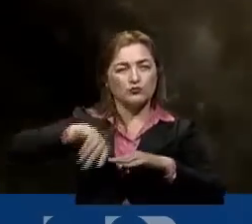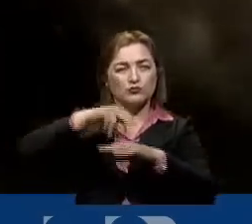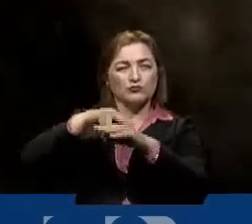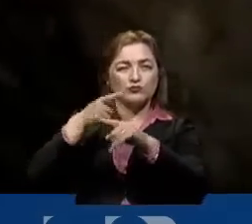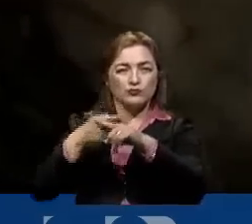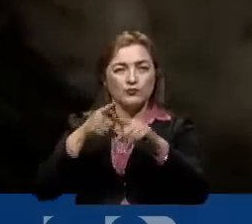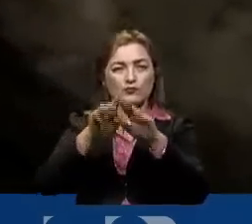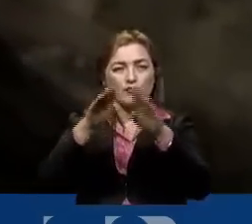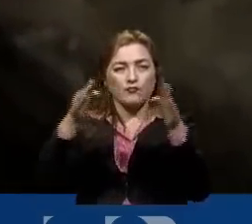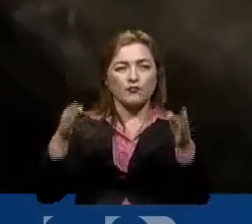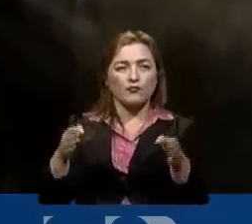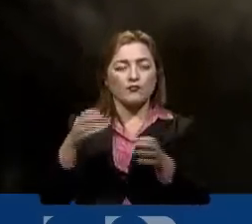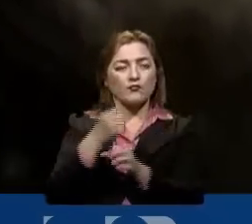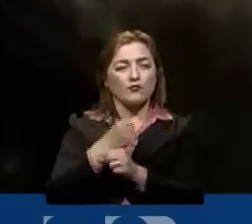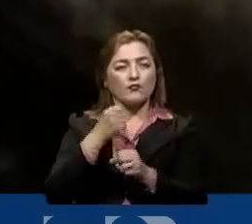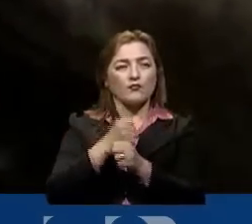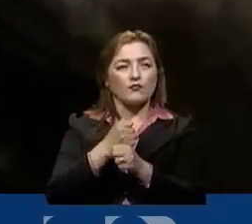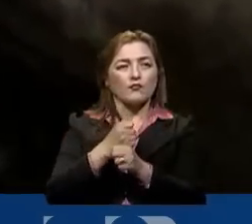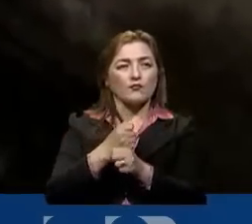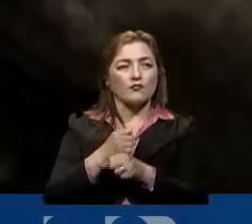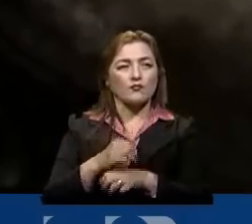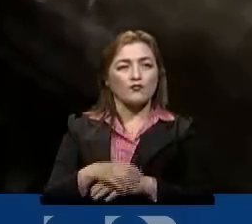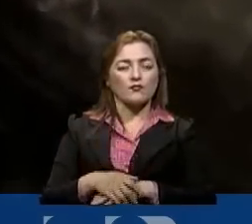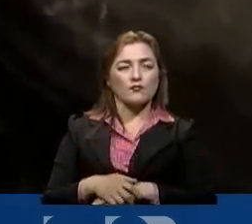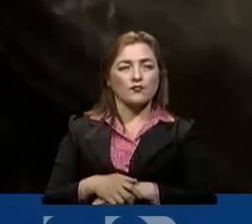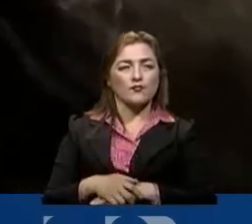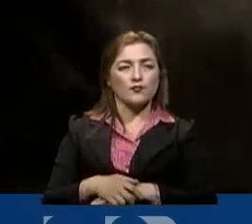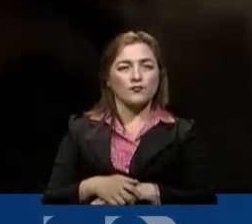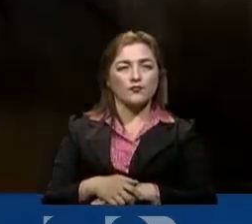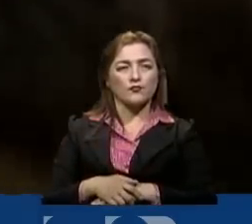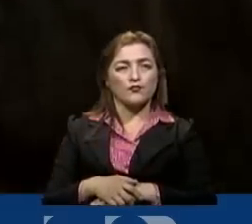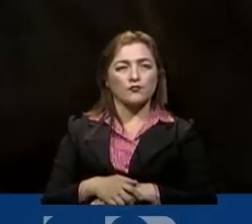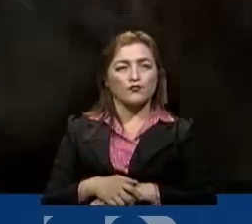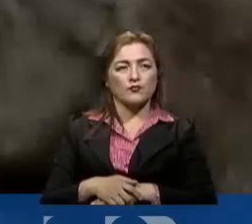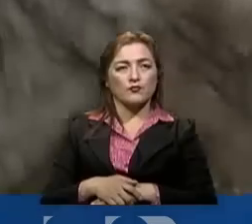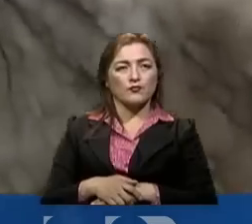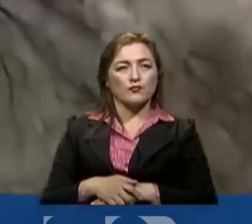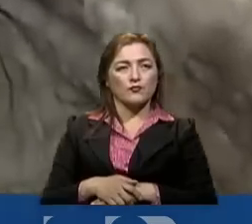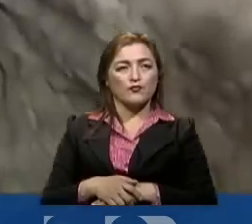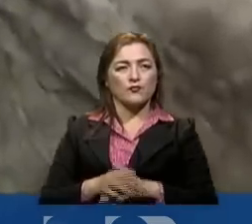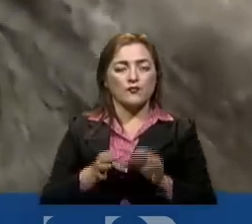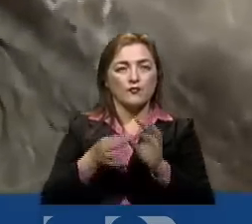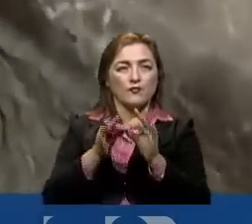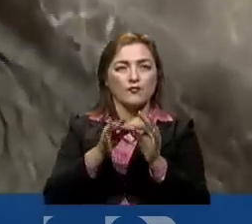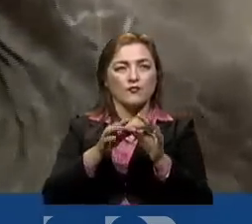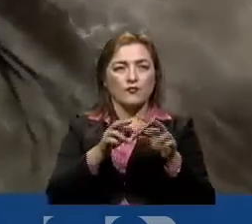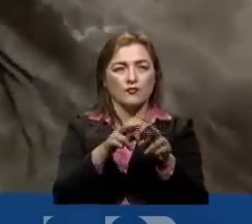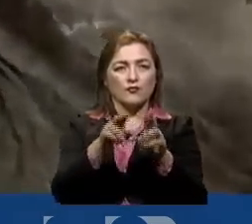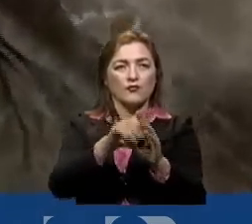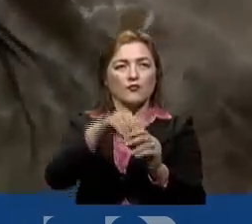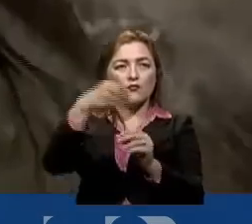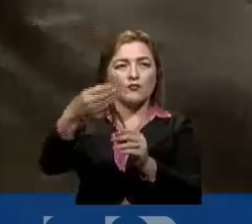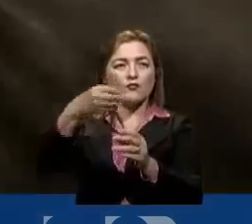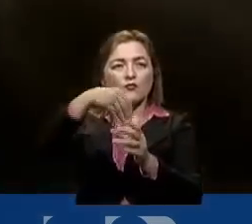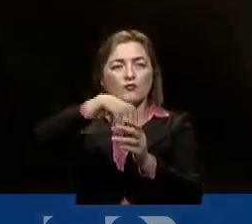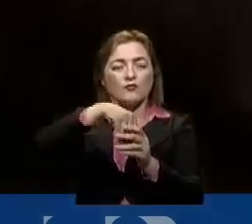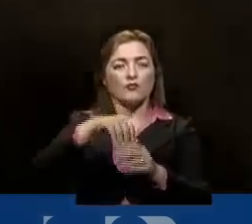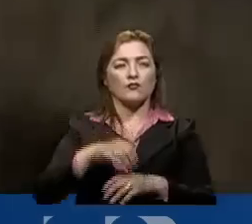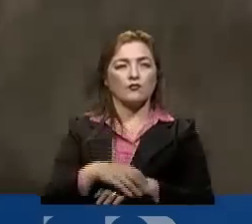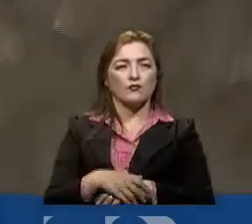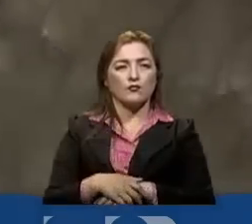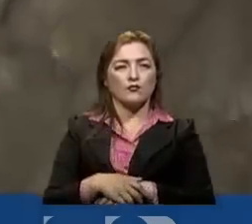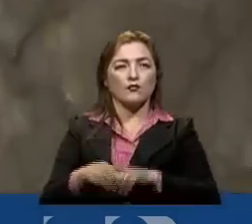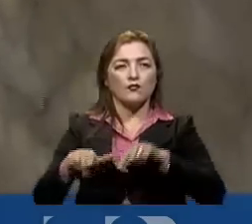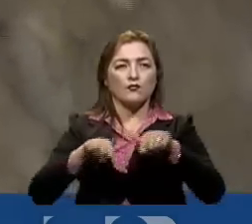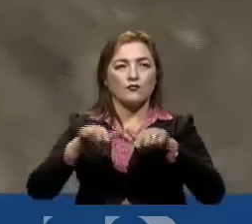una mesa de trabajo para la recuperación total de los exteriores e interiores del río Machangara. Estamos revisando los